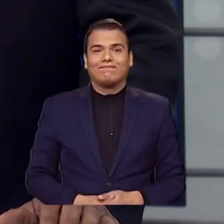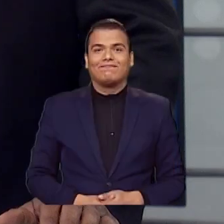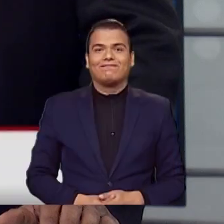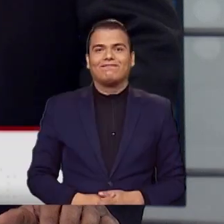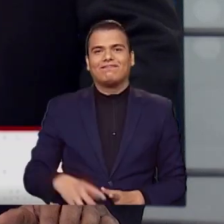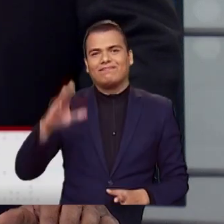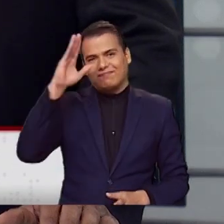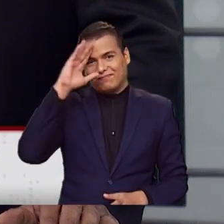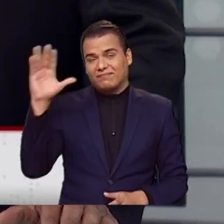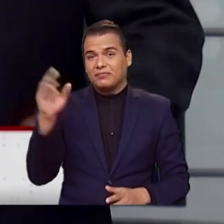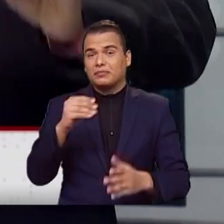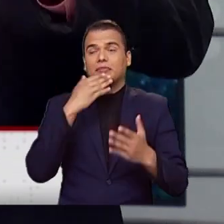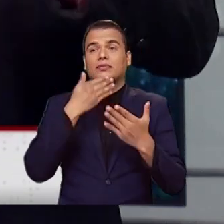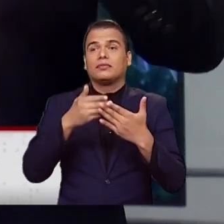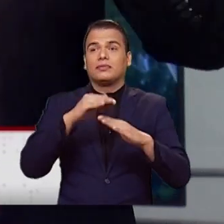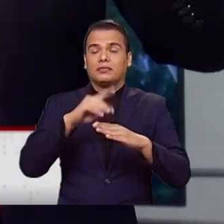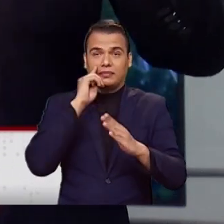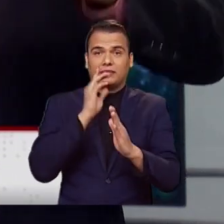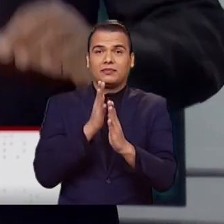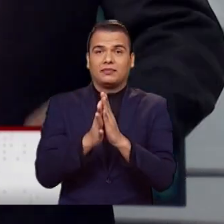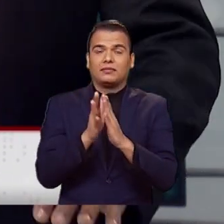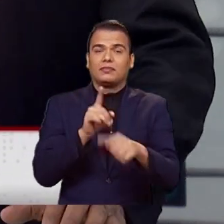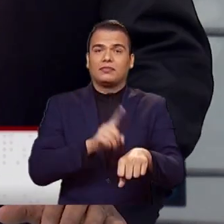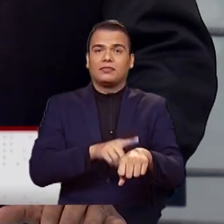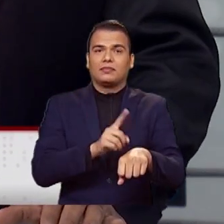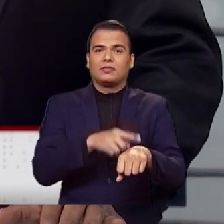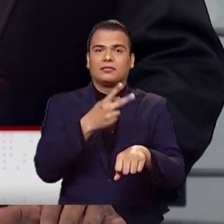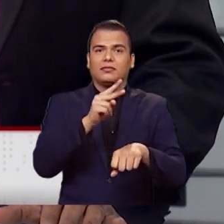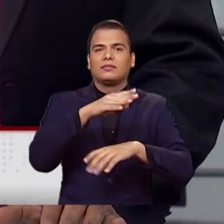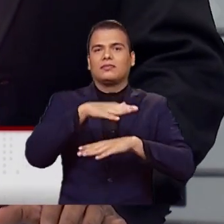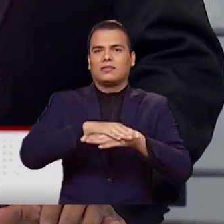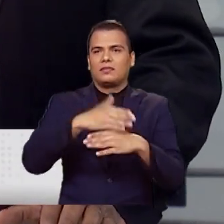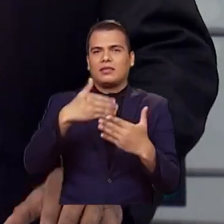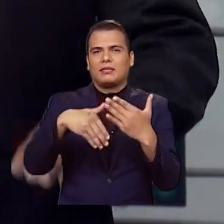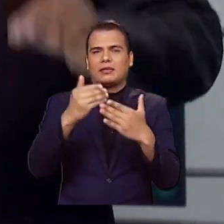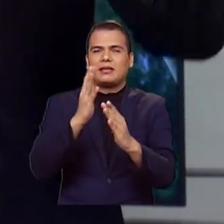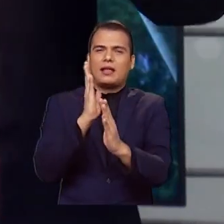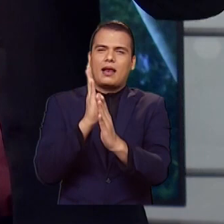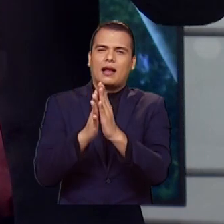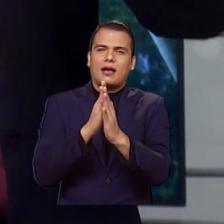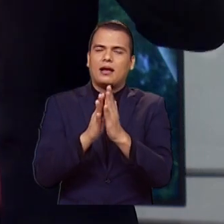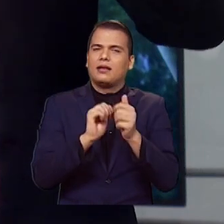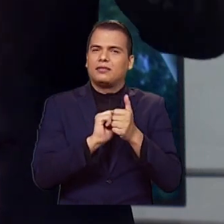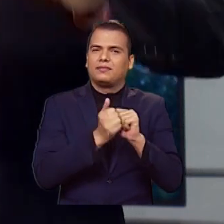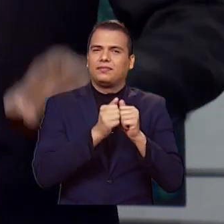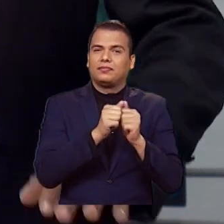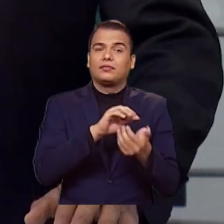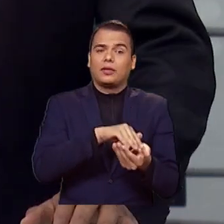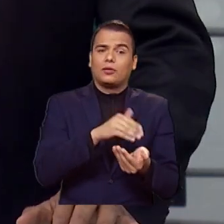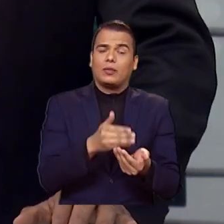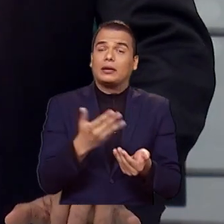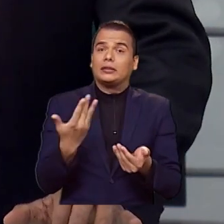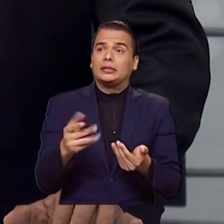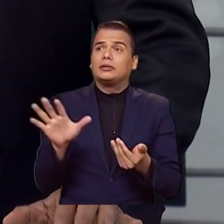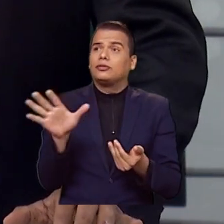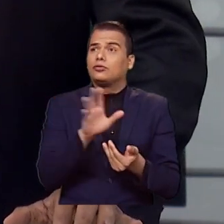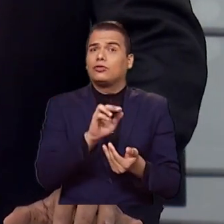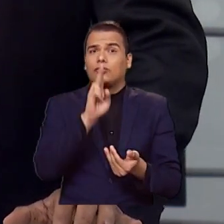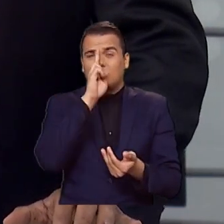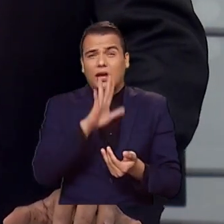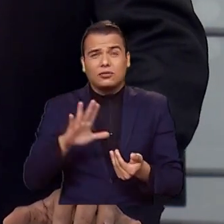Hola, buena tarde, noche, ¿qué tal? Al mediodía arrancábamos este bloque informativo de deportes, Tumaco requiere del apoyo